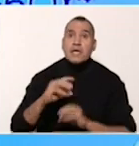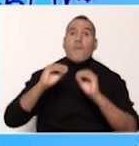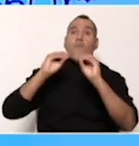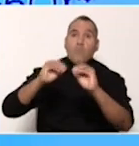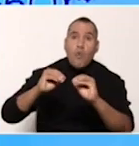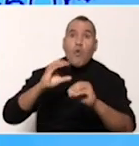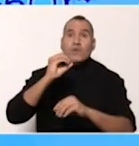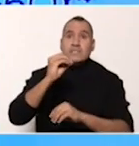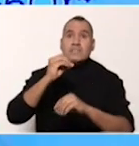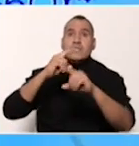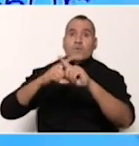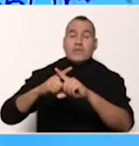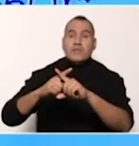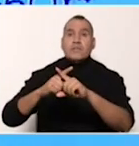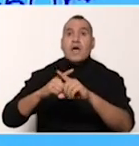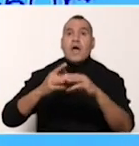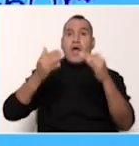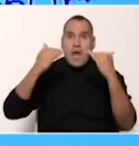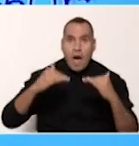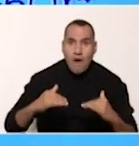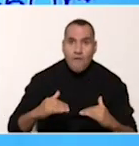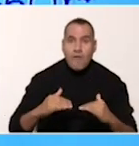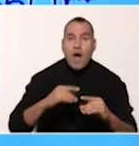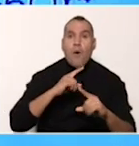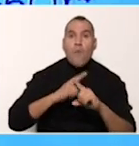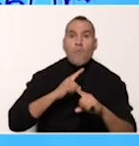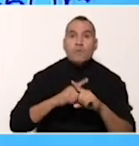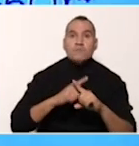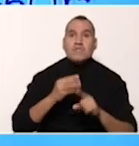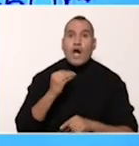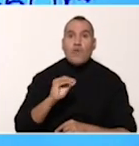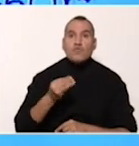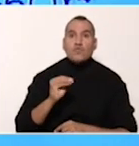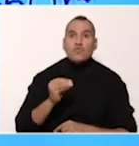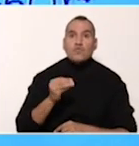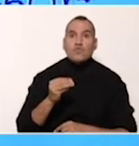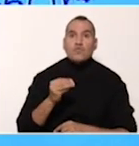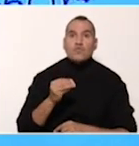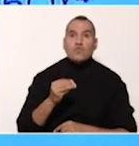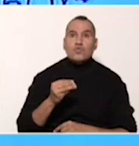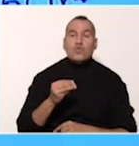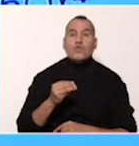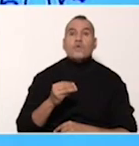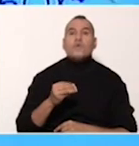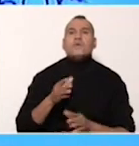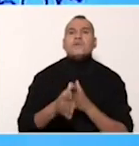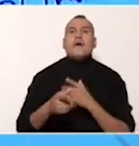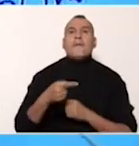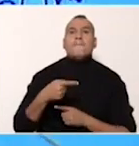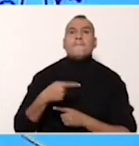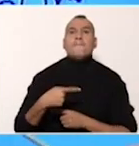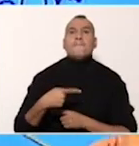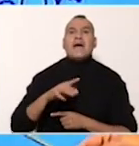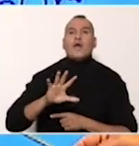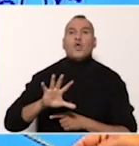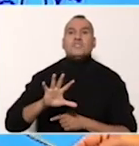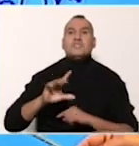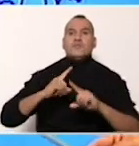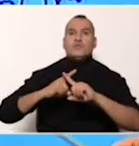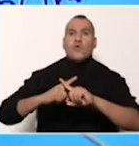voy a multiplicar por Q de X. Q de X es un monomio, menos 5x al cuadrado.